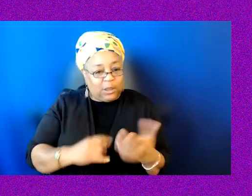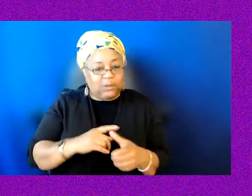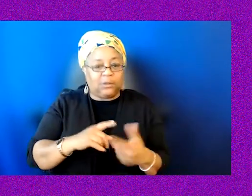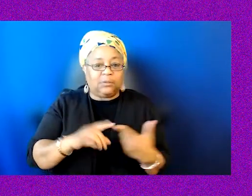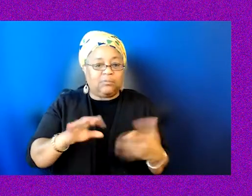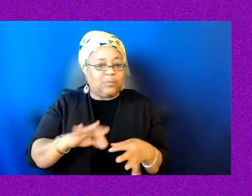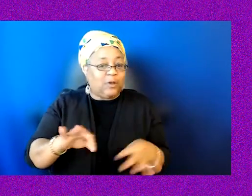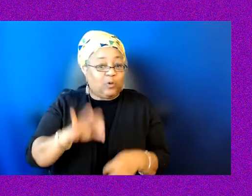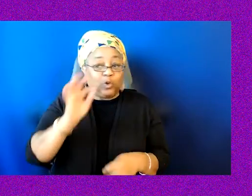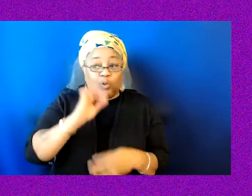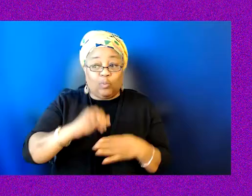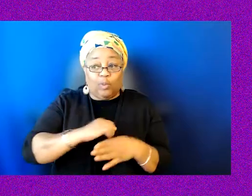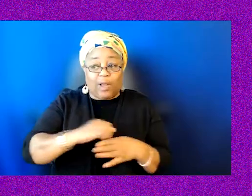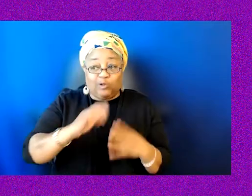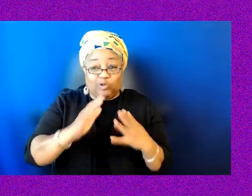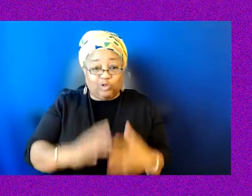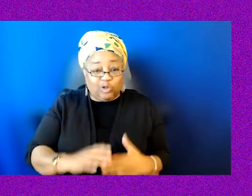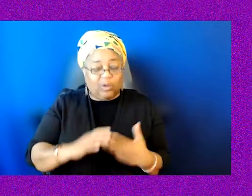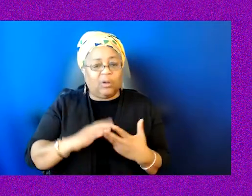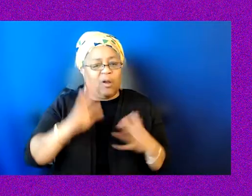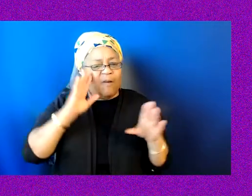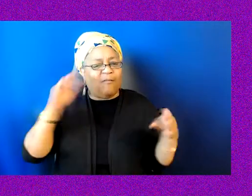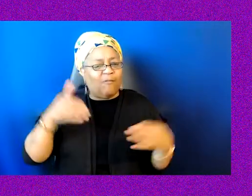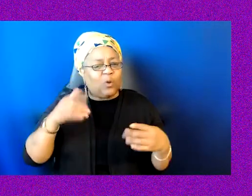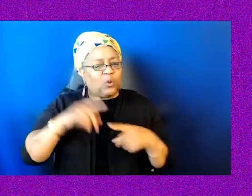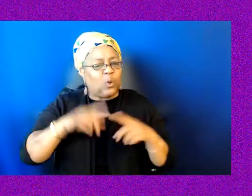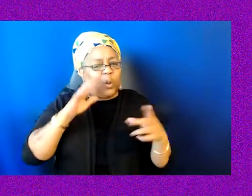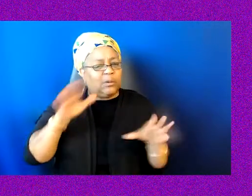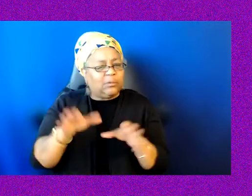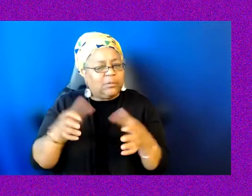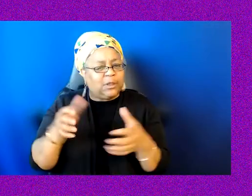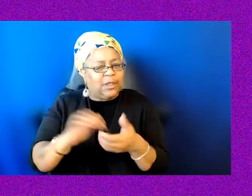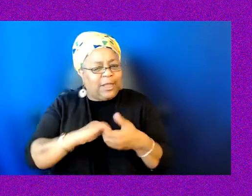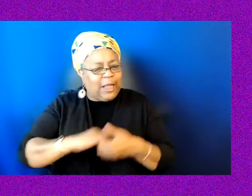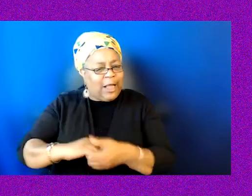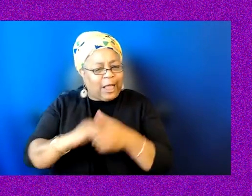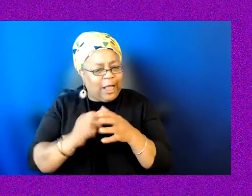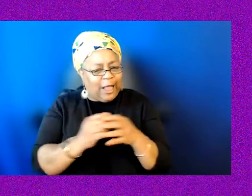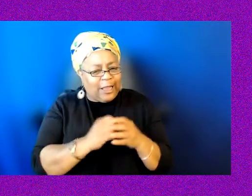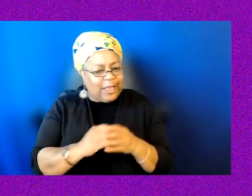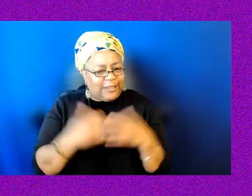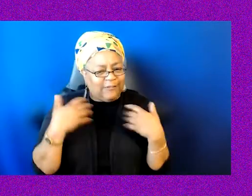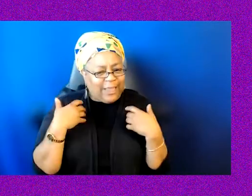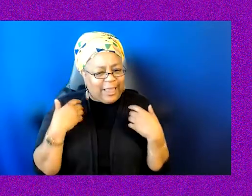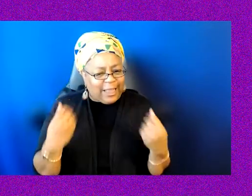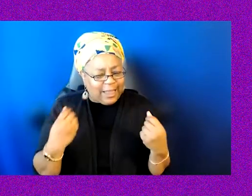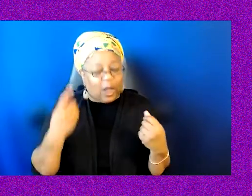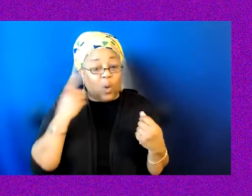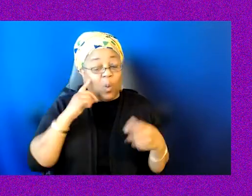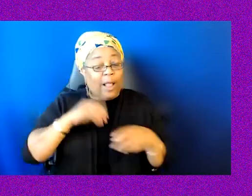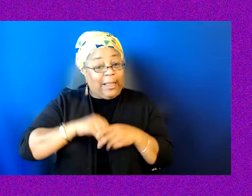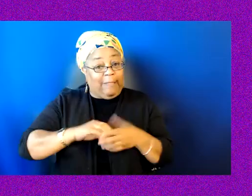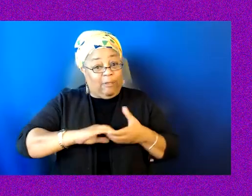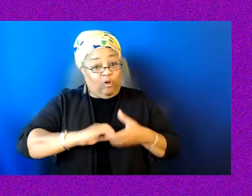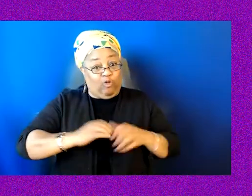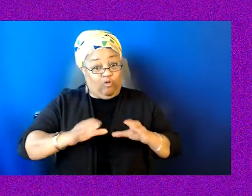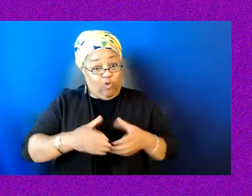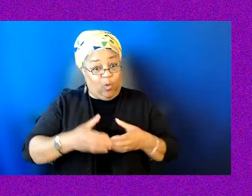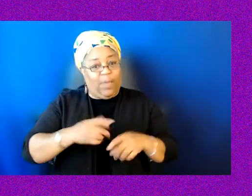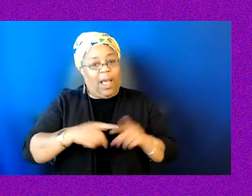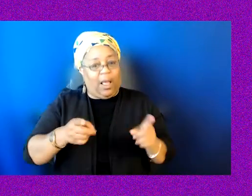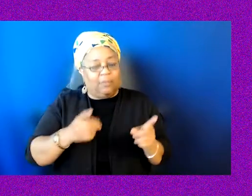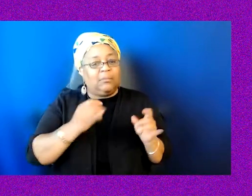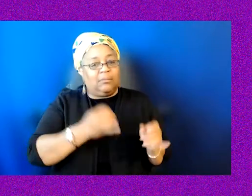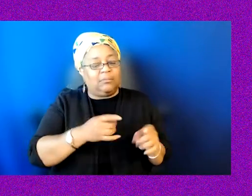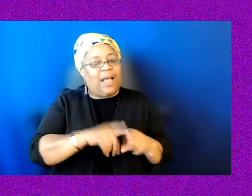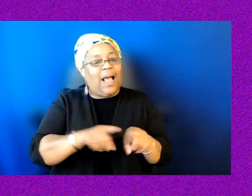interdisciplinaria, espiritualista, que se enfoca en la sanación colectiva, dentro de la colectiva y